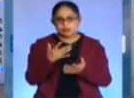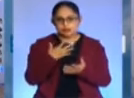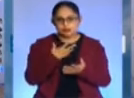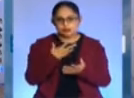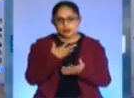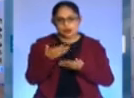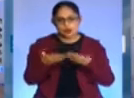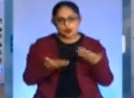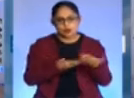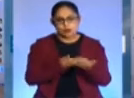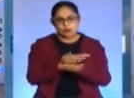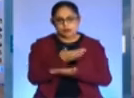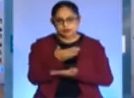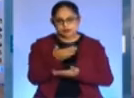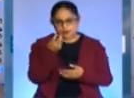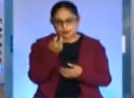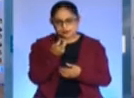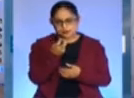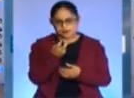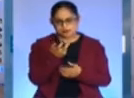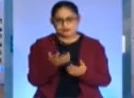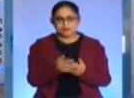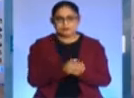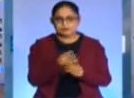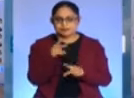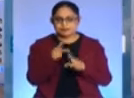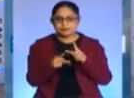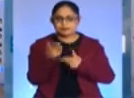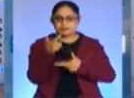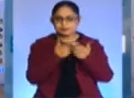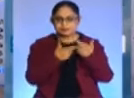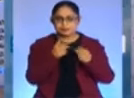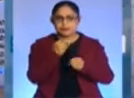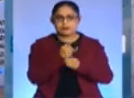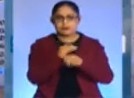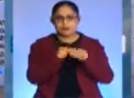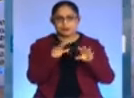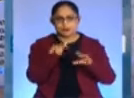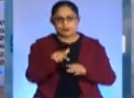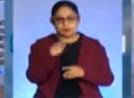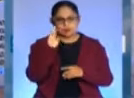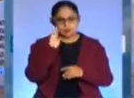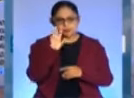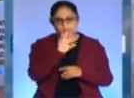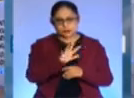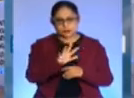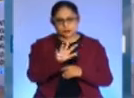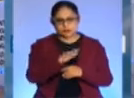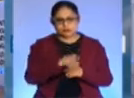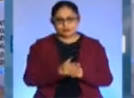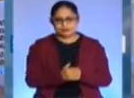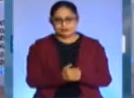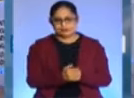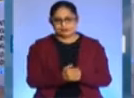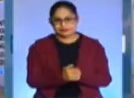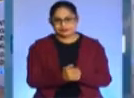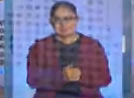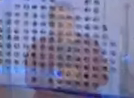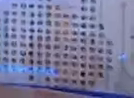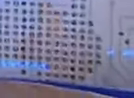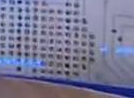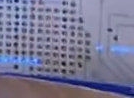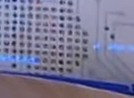través de esta herramienta. Después de la pausa, más información para todo el estado de Michoacán.